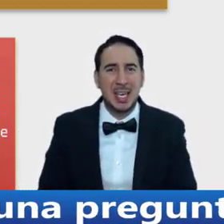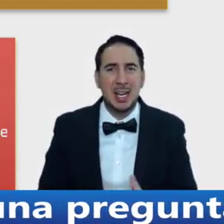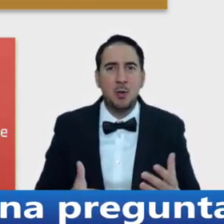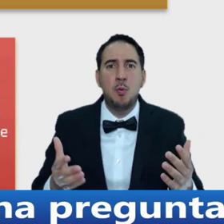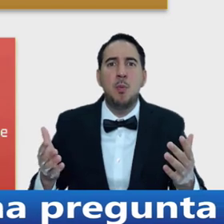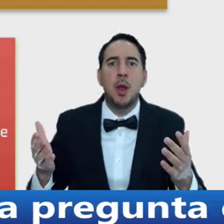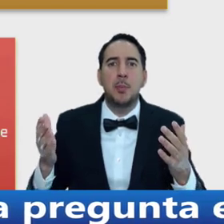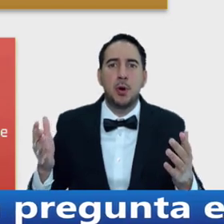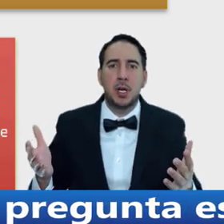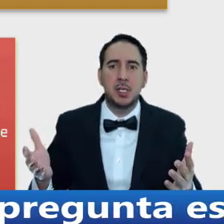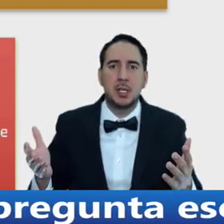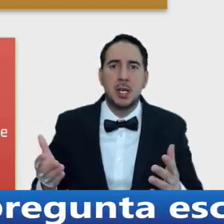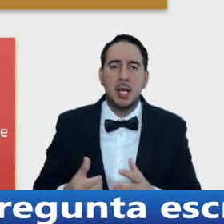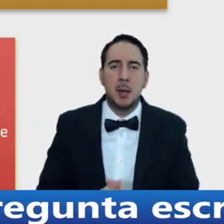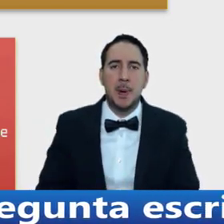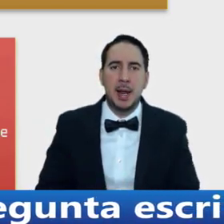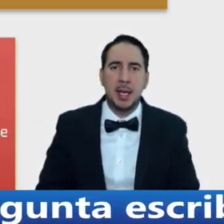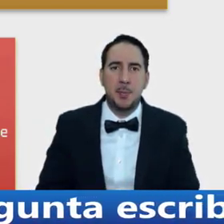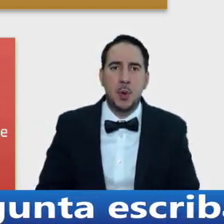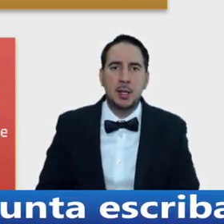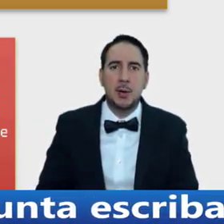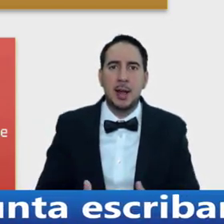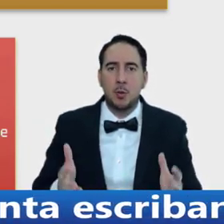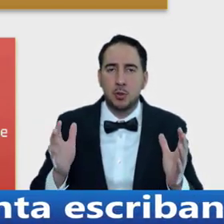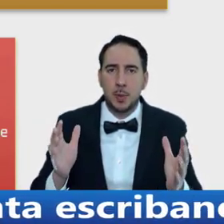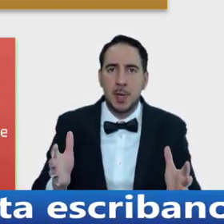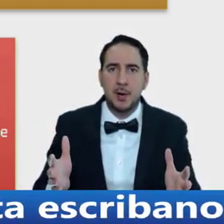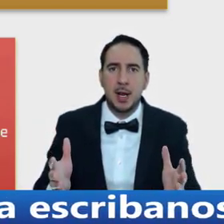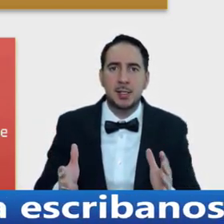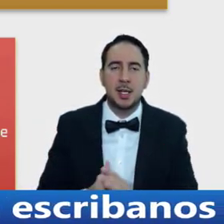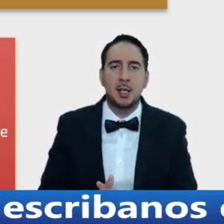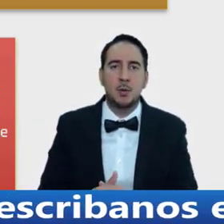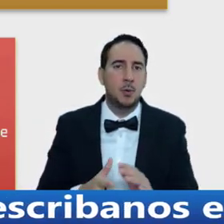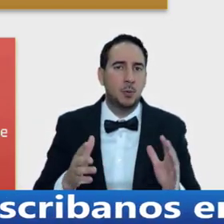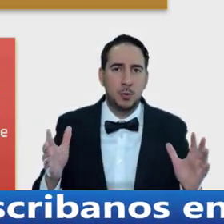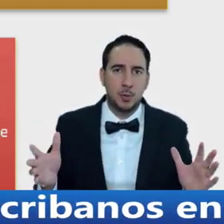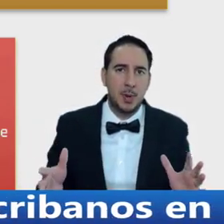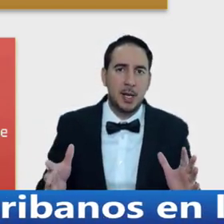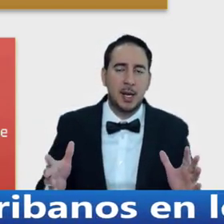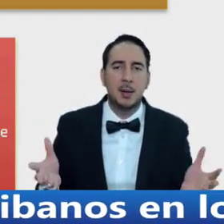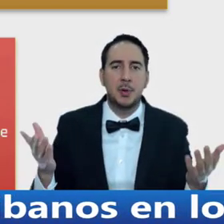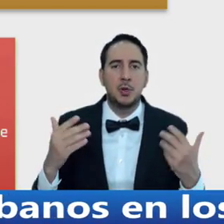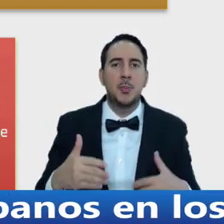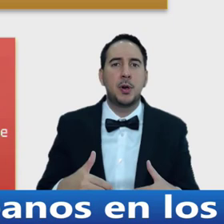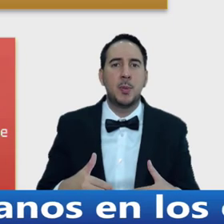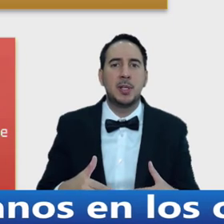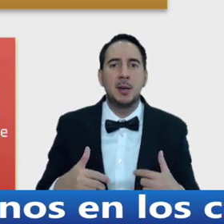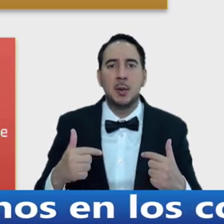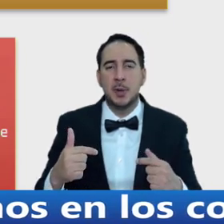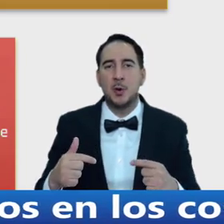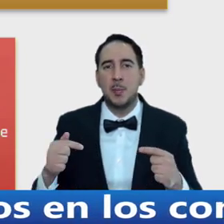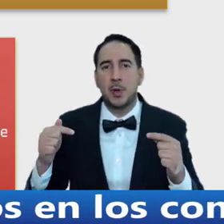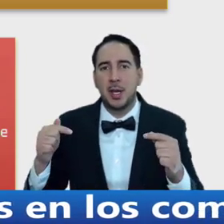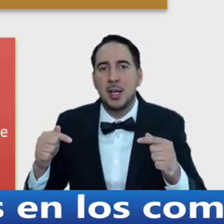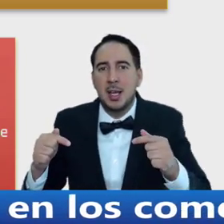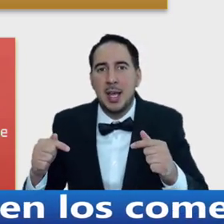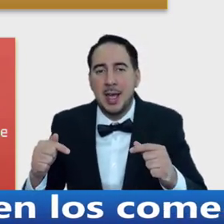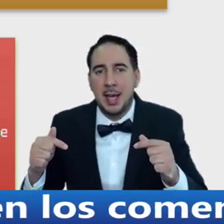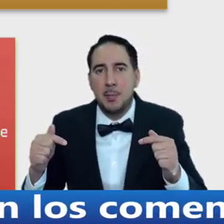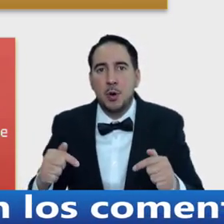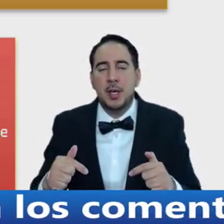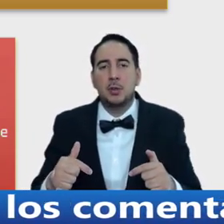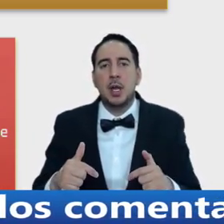si quieren un buen broker para que puedan trabajar como su primera Real Estate, como su primera carrera, pues yo les puedo recomendar mi broker porque